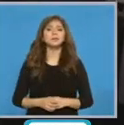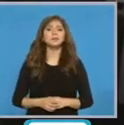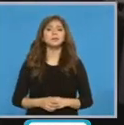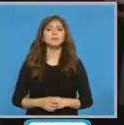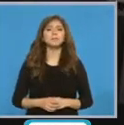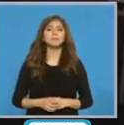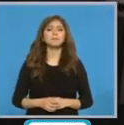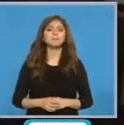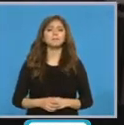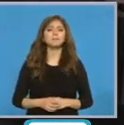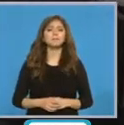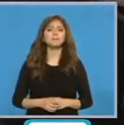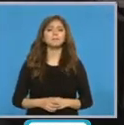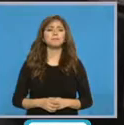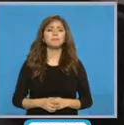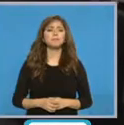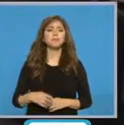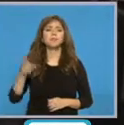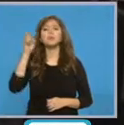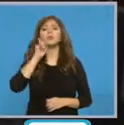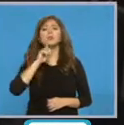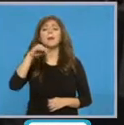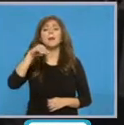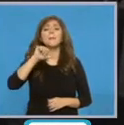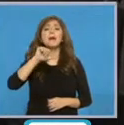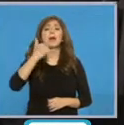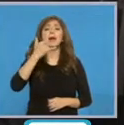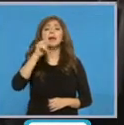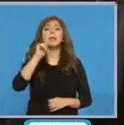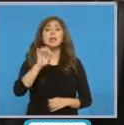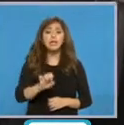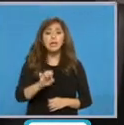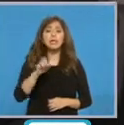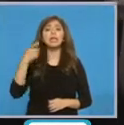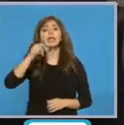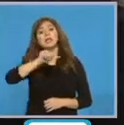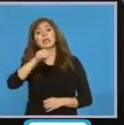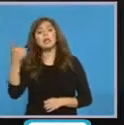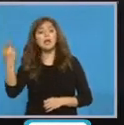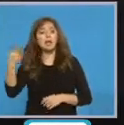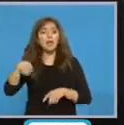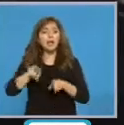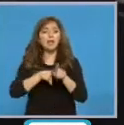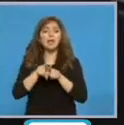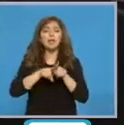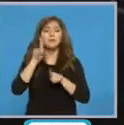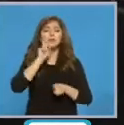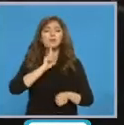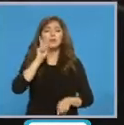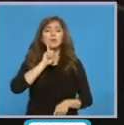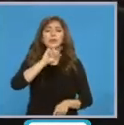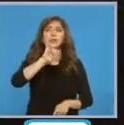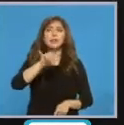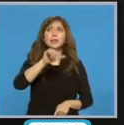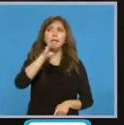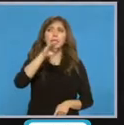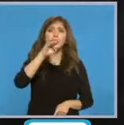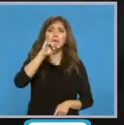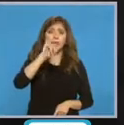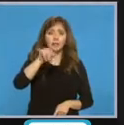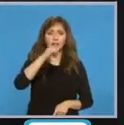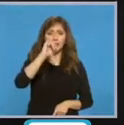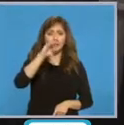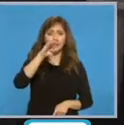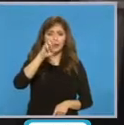bueno, no se me escapan ahorita los nombres. Maite Carol. Maite, las hermanas Jiménez. Maite Gauss también.